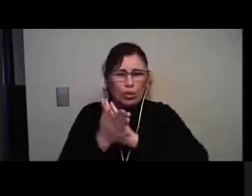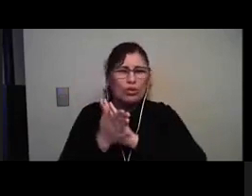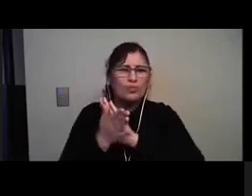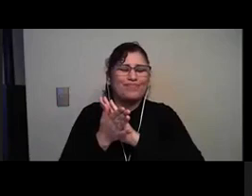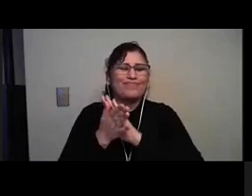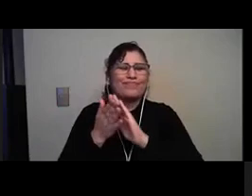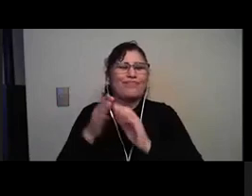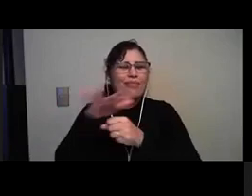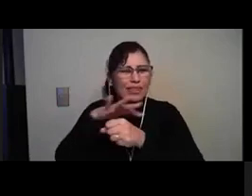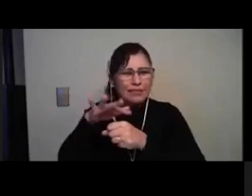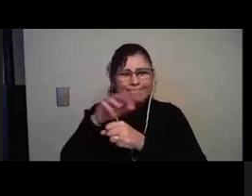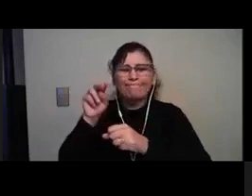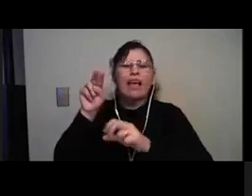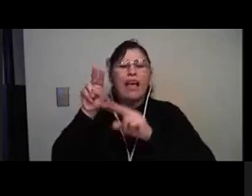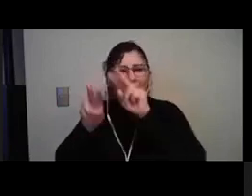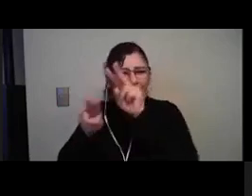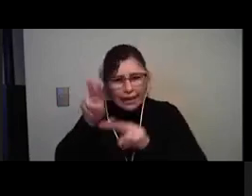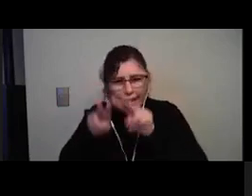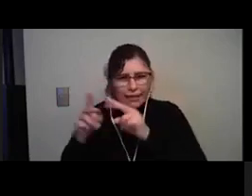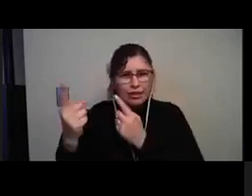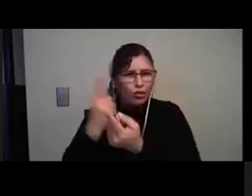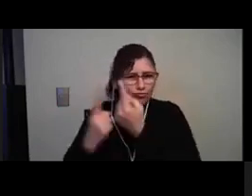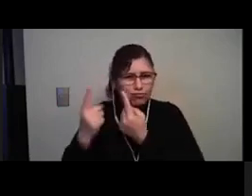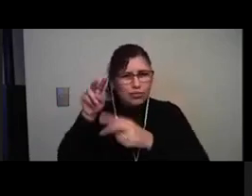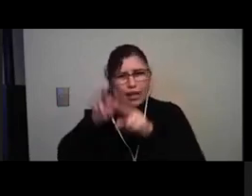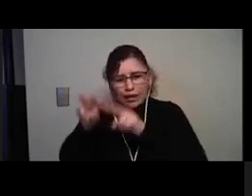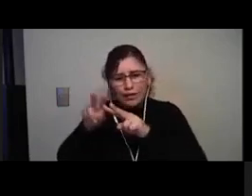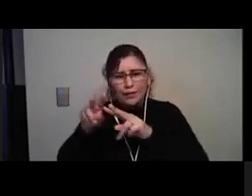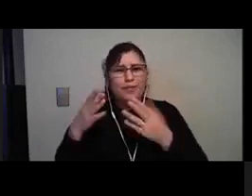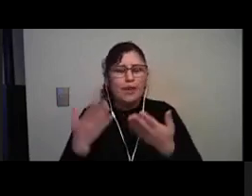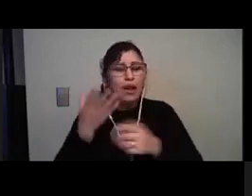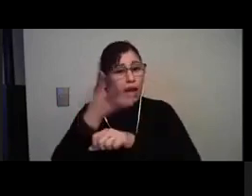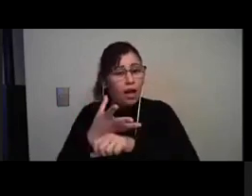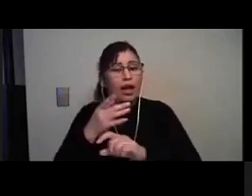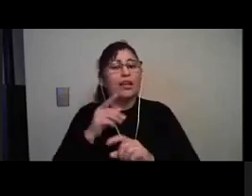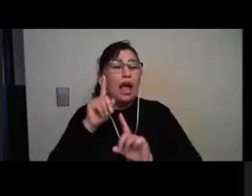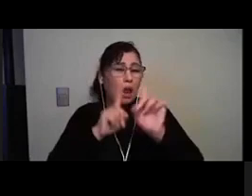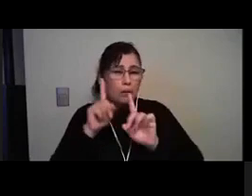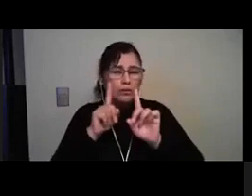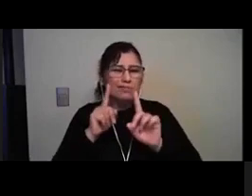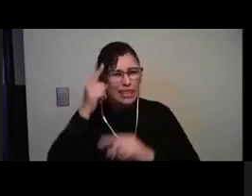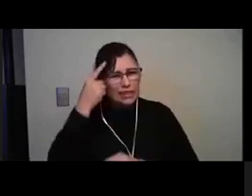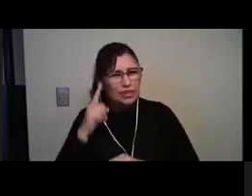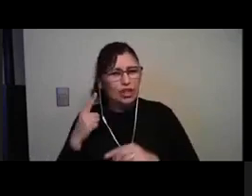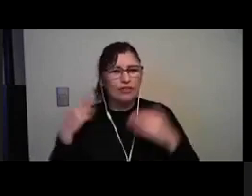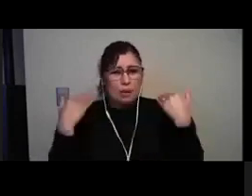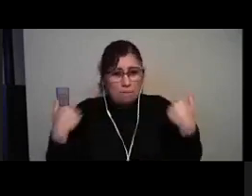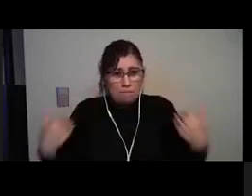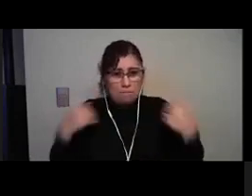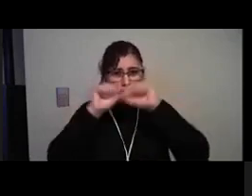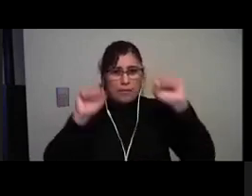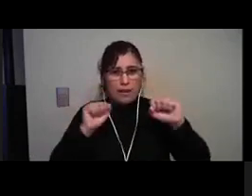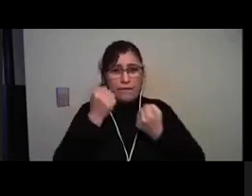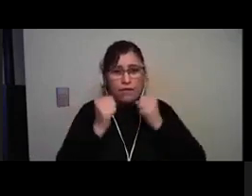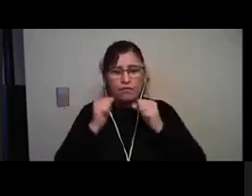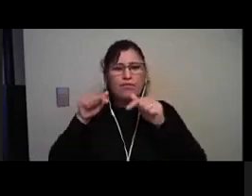patología, ¿ya? Hay lesiones del sistema nervioso periférico que se deben a lesiones propiamente tal sobre la misma